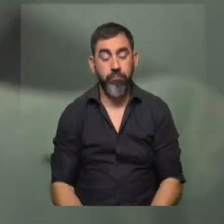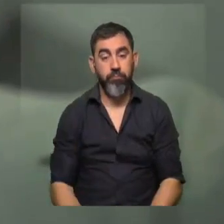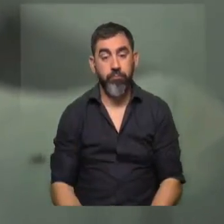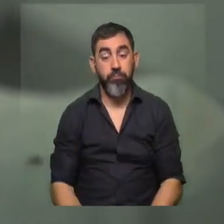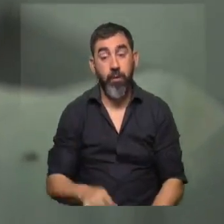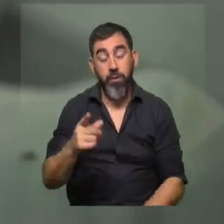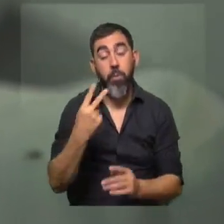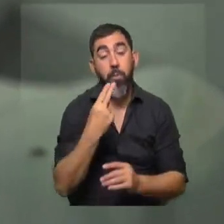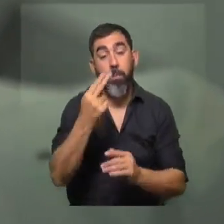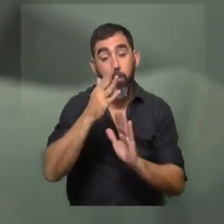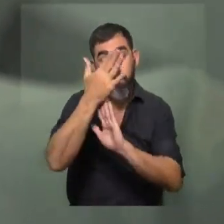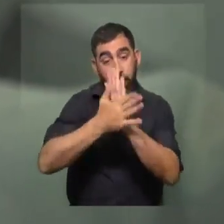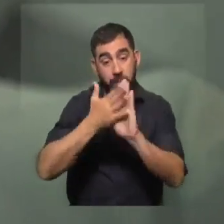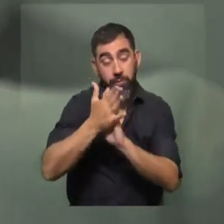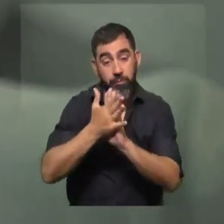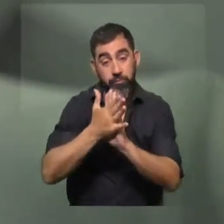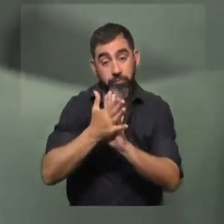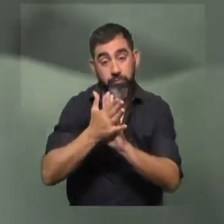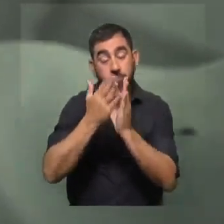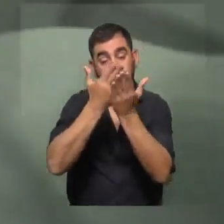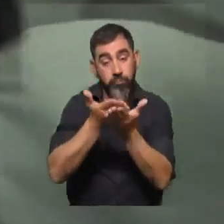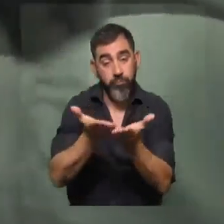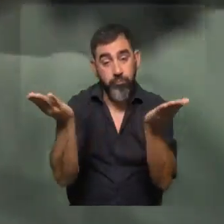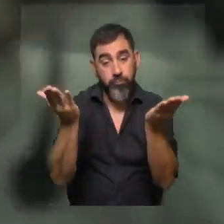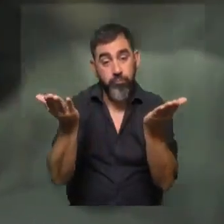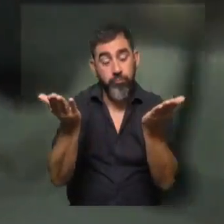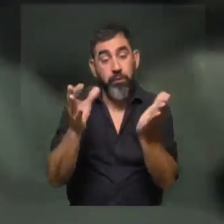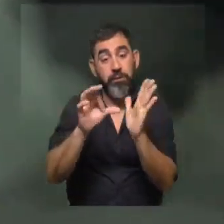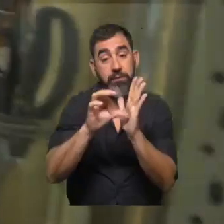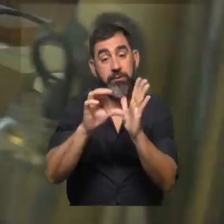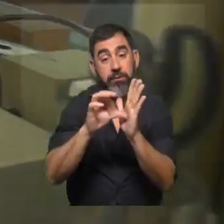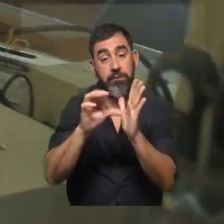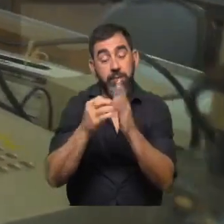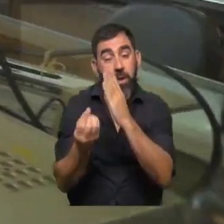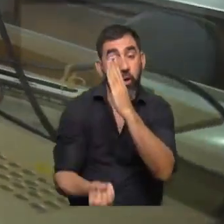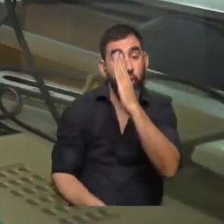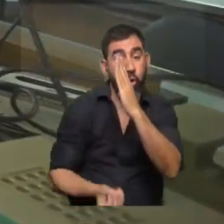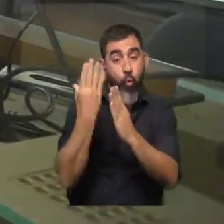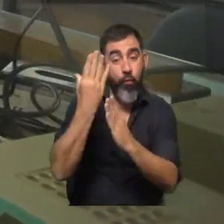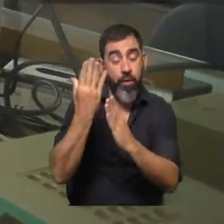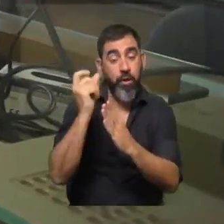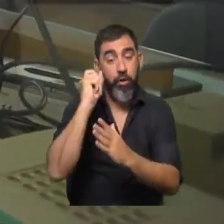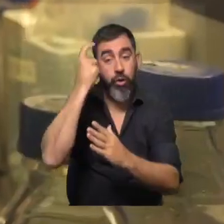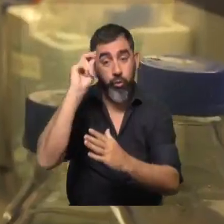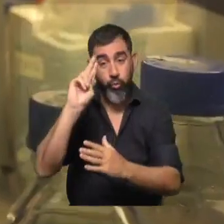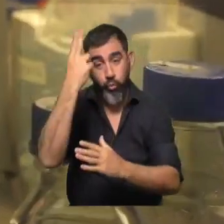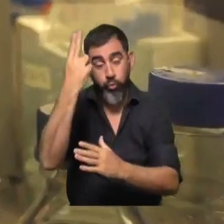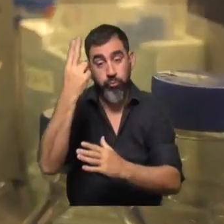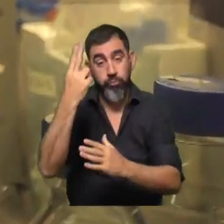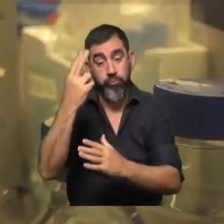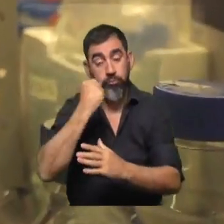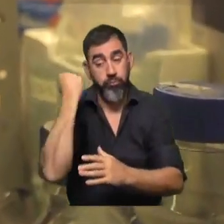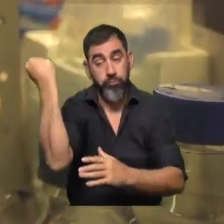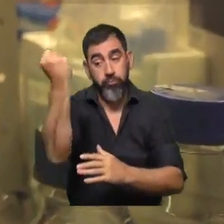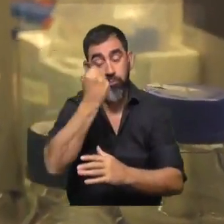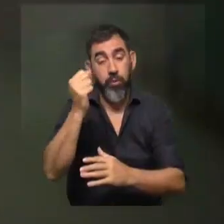Esas patentes nacionales en cierta medida reflejan lo que es el sistema de innovación o de conocimiento de Uruguay, un peso muy fuerte